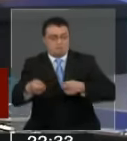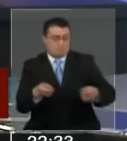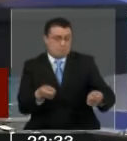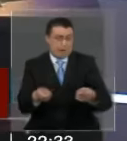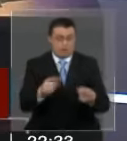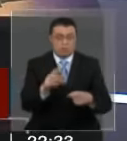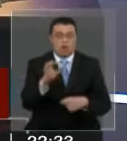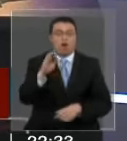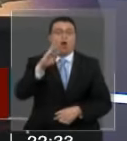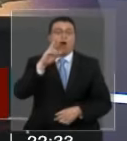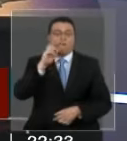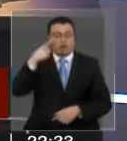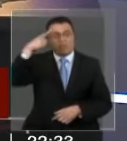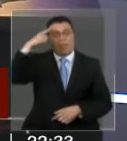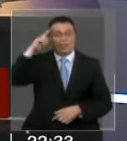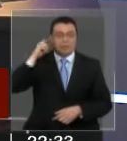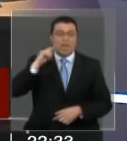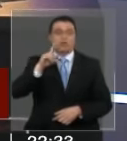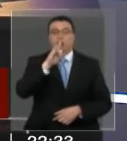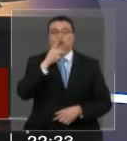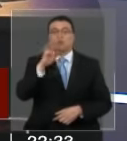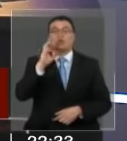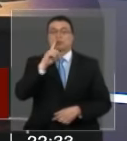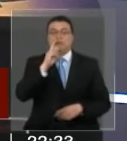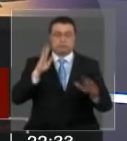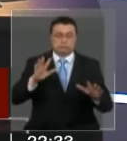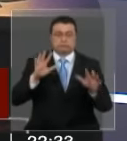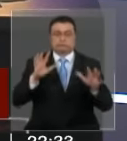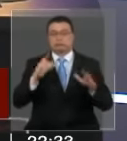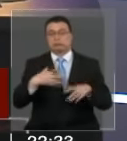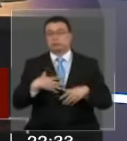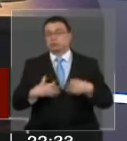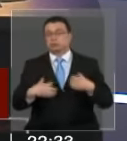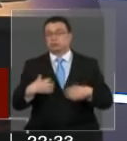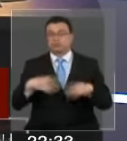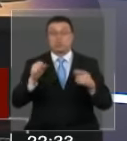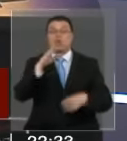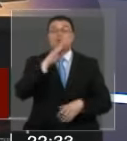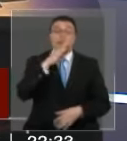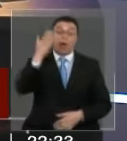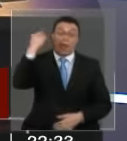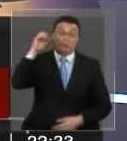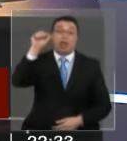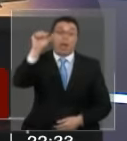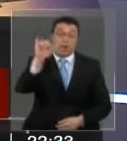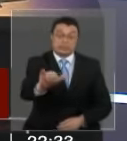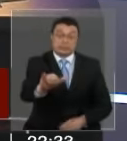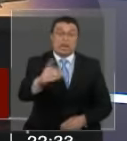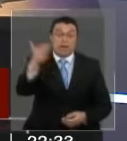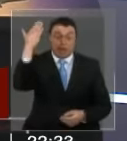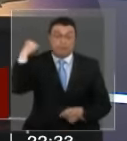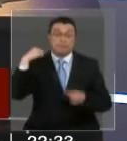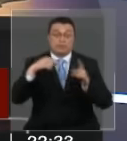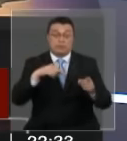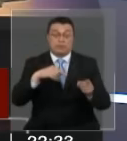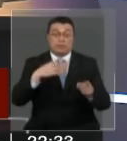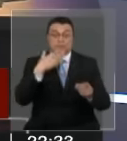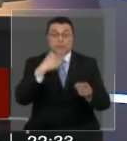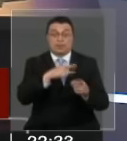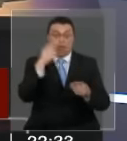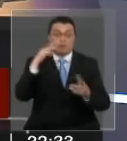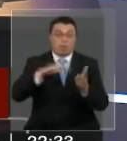obviamente le hace un daño enorme a la industria turística de la zona. ¿Cómo se lo hizo el manejo de Aysén en su minuto? ¿No es cierto?,